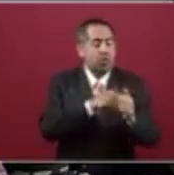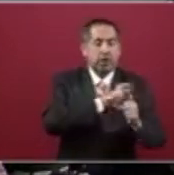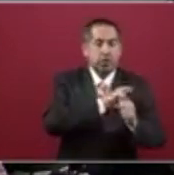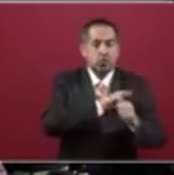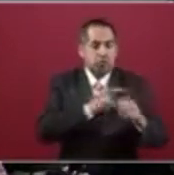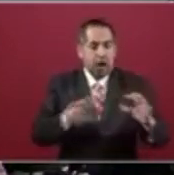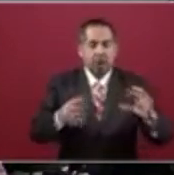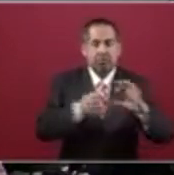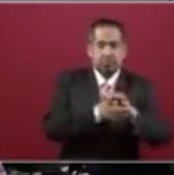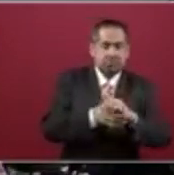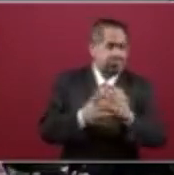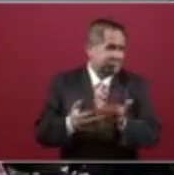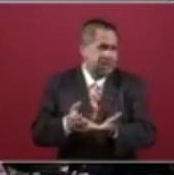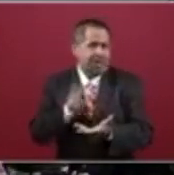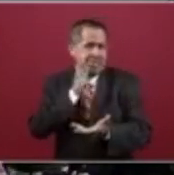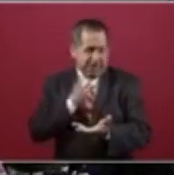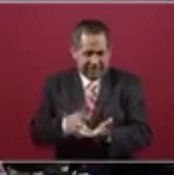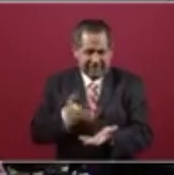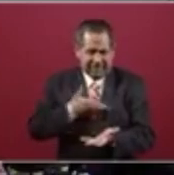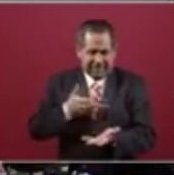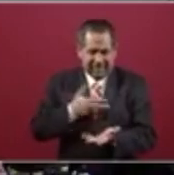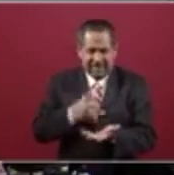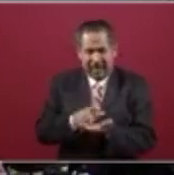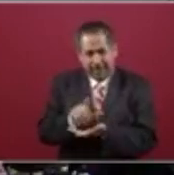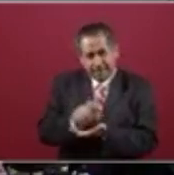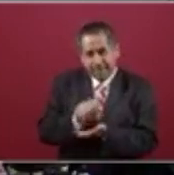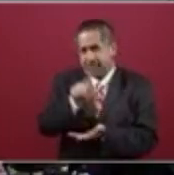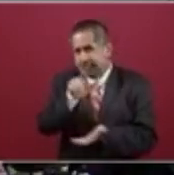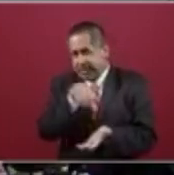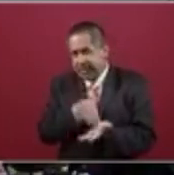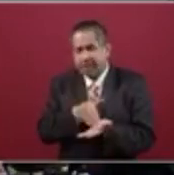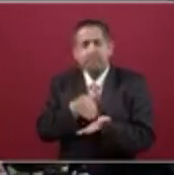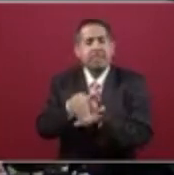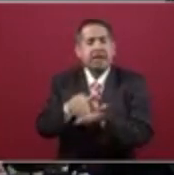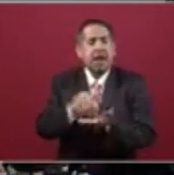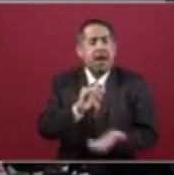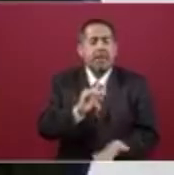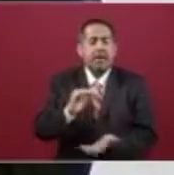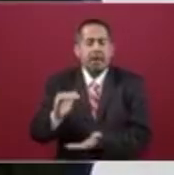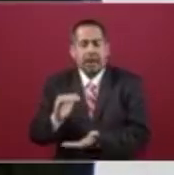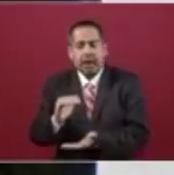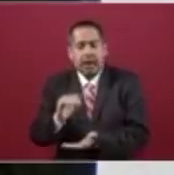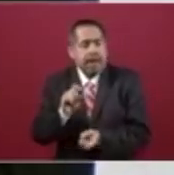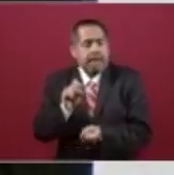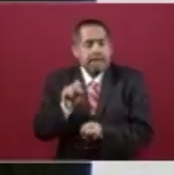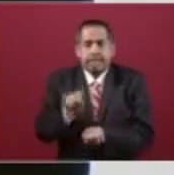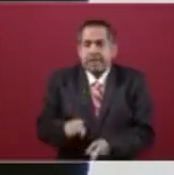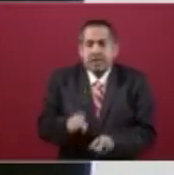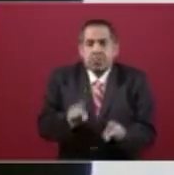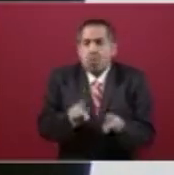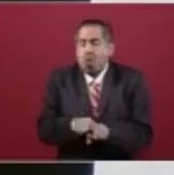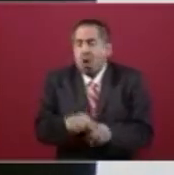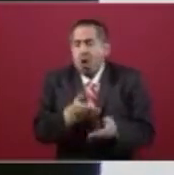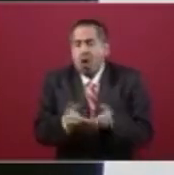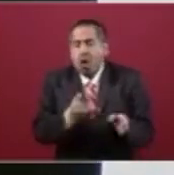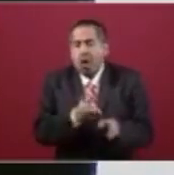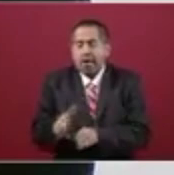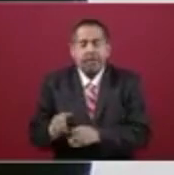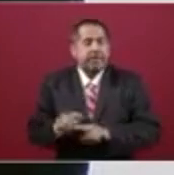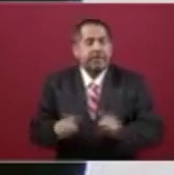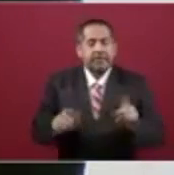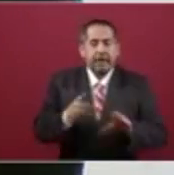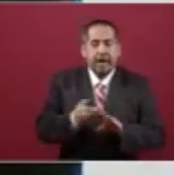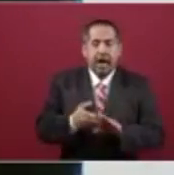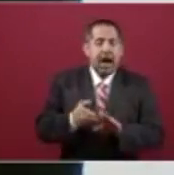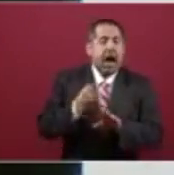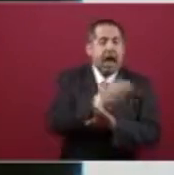Pemex ya producía 27,000 barriles y son los mismos que se producen al día de hoy. La única diferencia es que antes